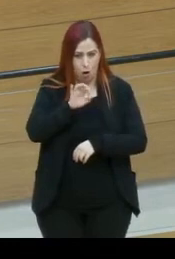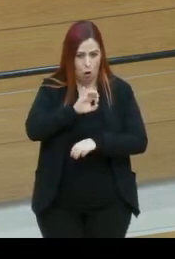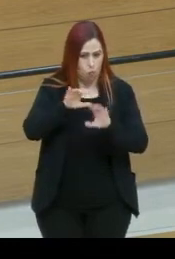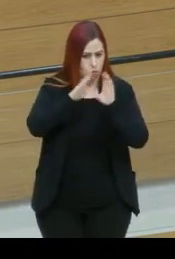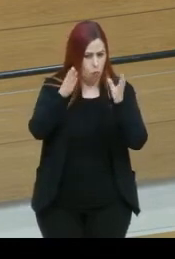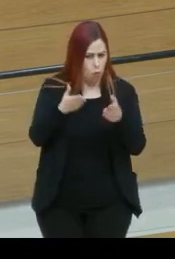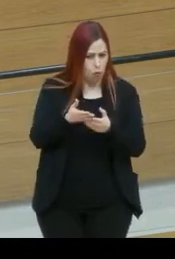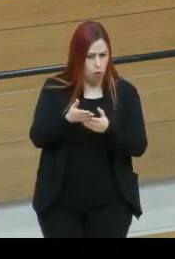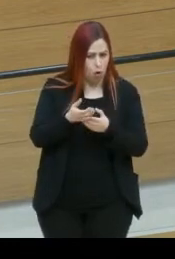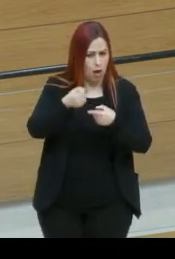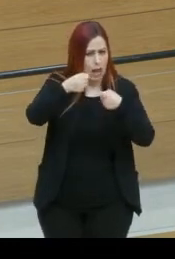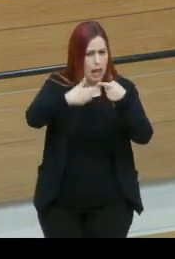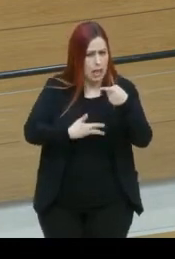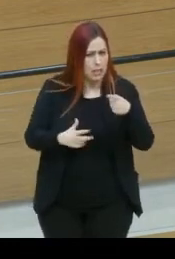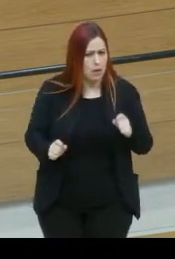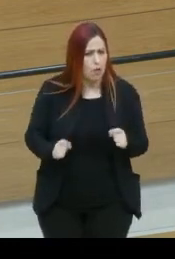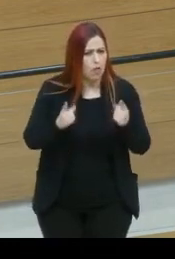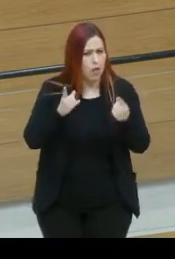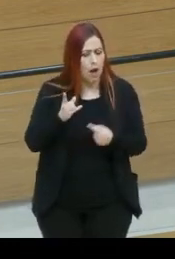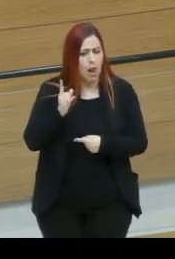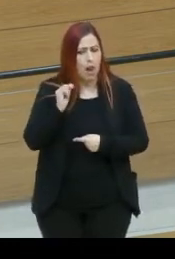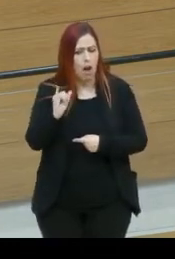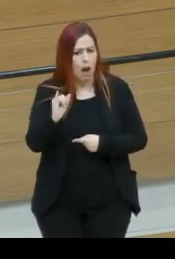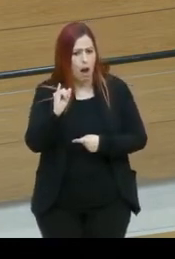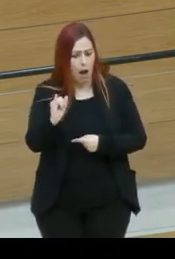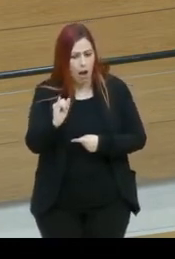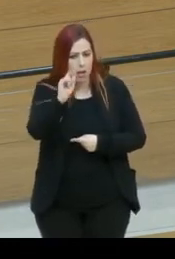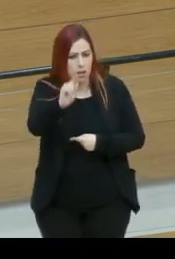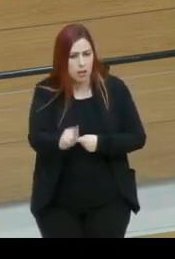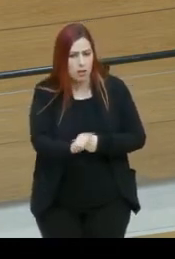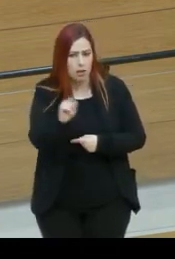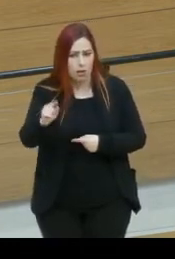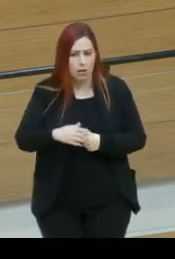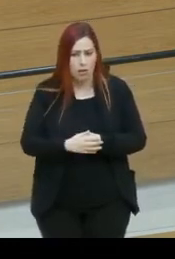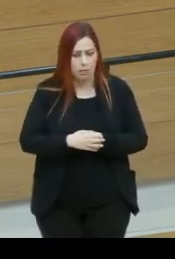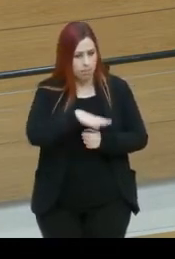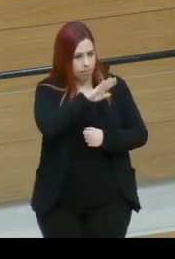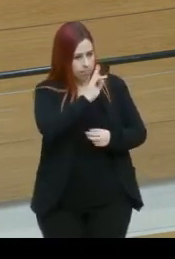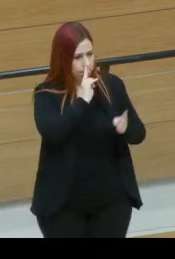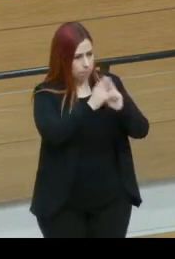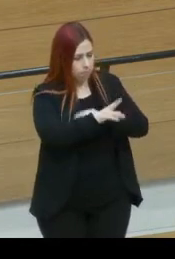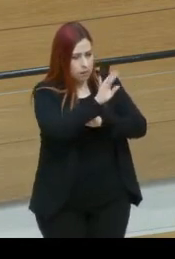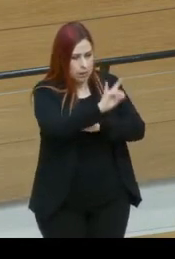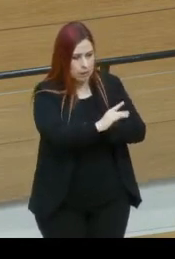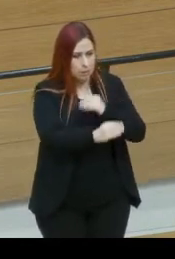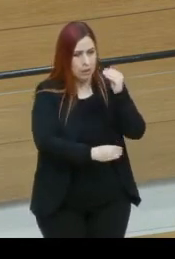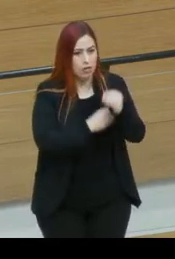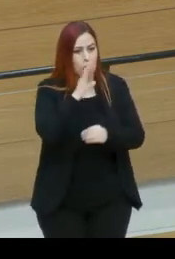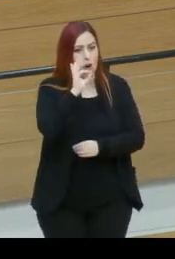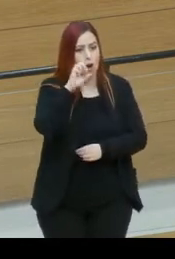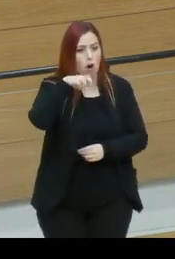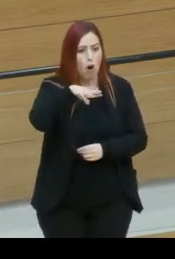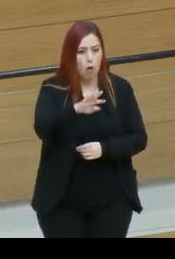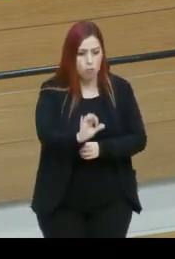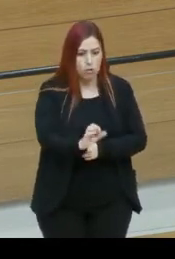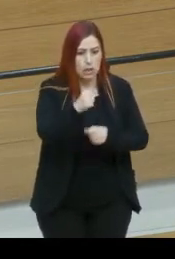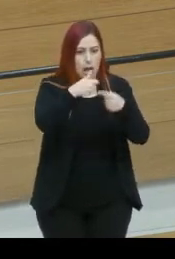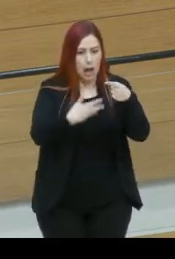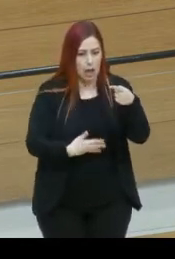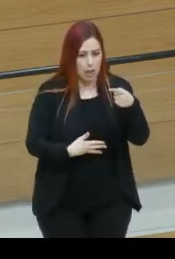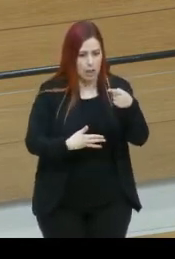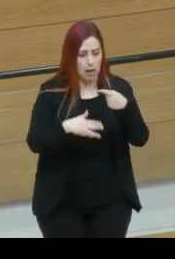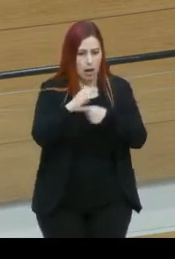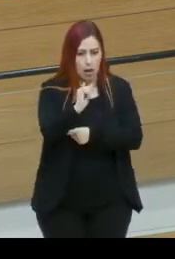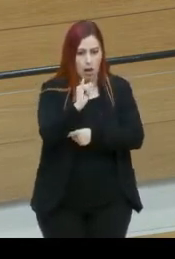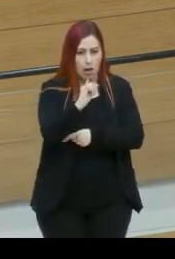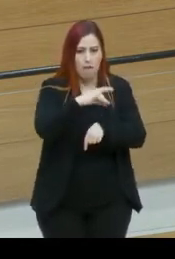mundial una lista oficial de todas esas enfermedades raras? Sí, creo que la OMS tiene un listado de